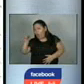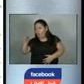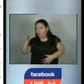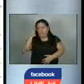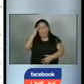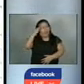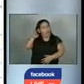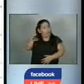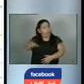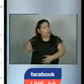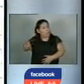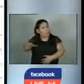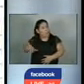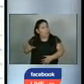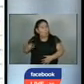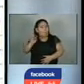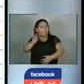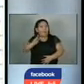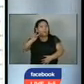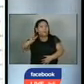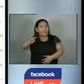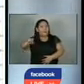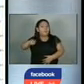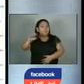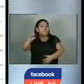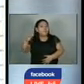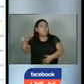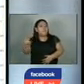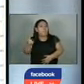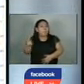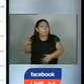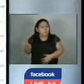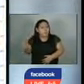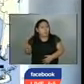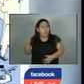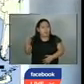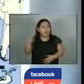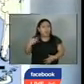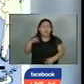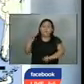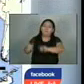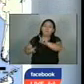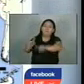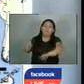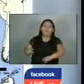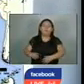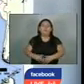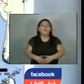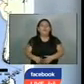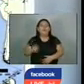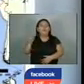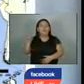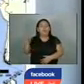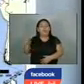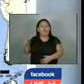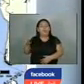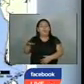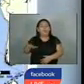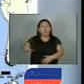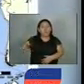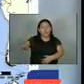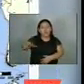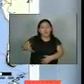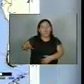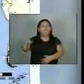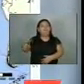muy conocido, es una población de 22 mil habitantes según el último censo que se realizó. Se encuentran en el